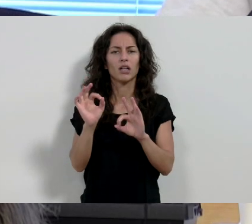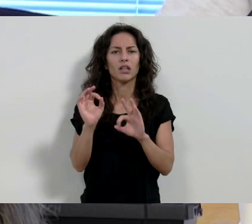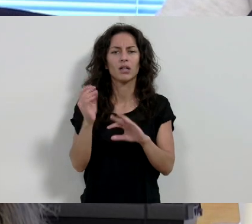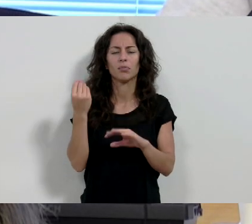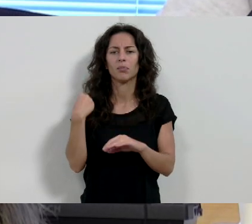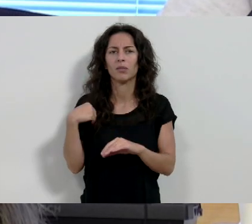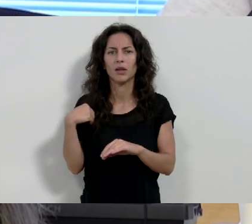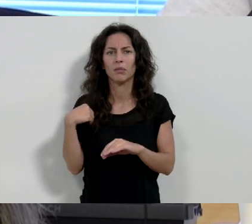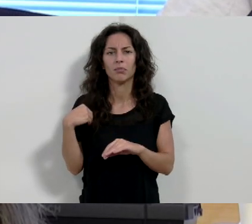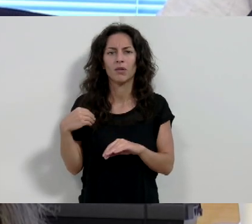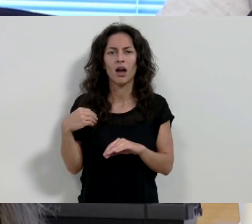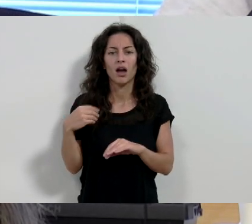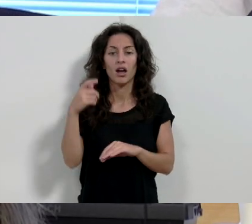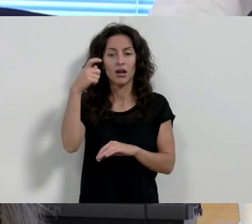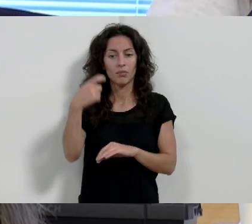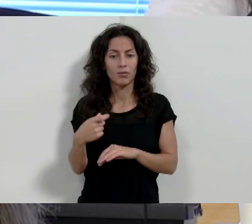graves.